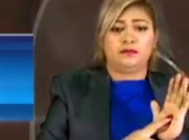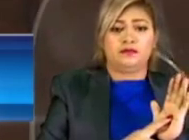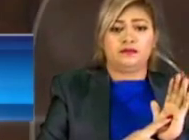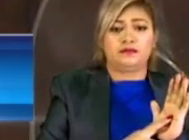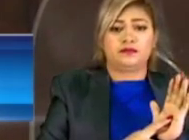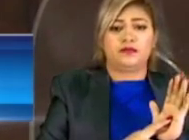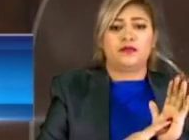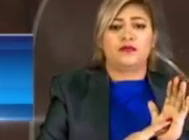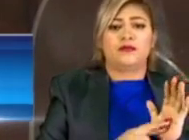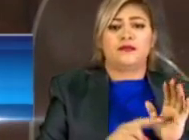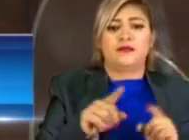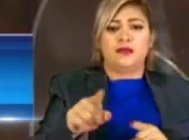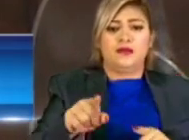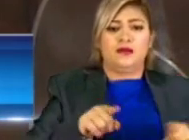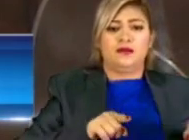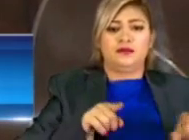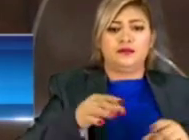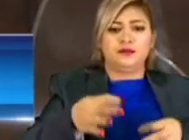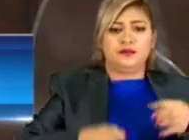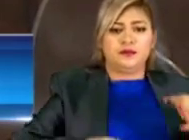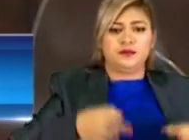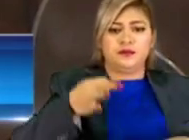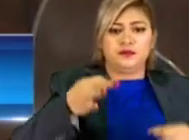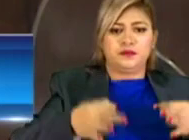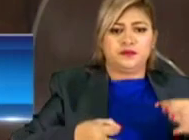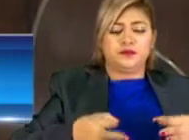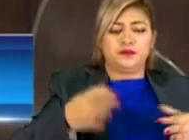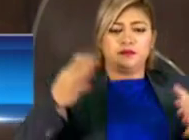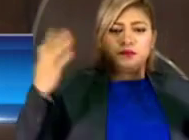de la carrera judicial.